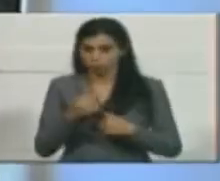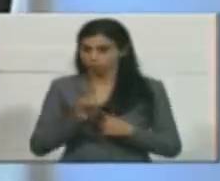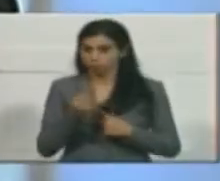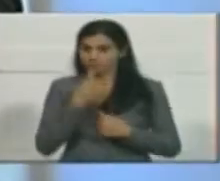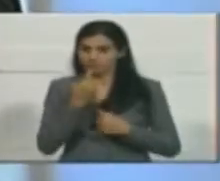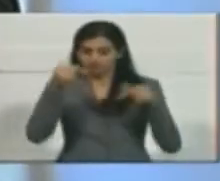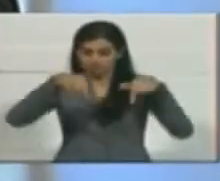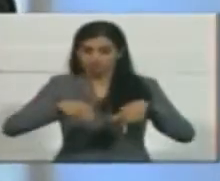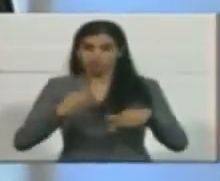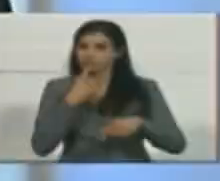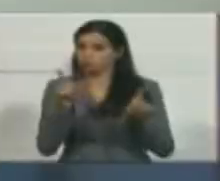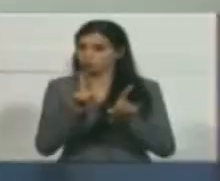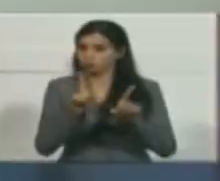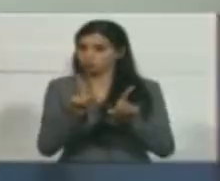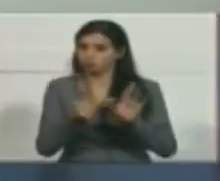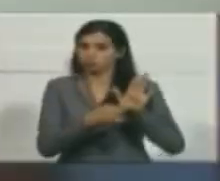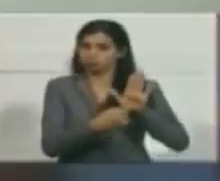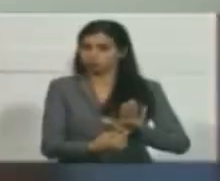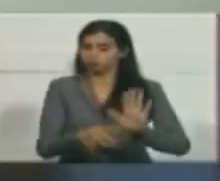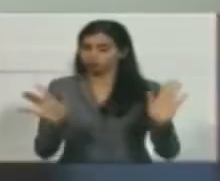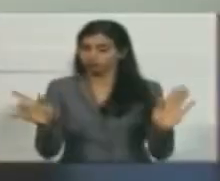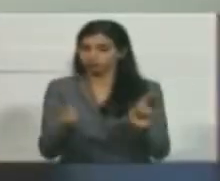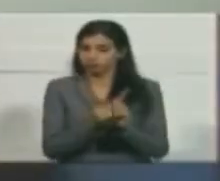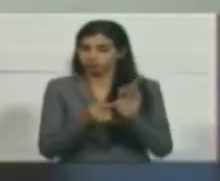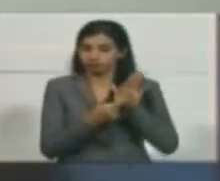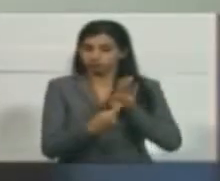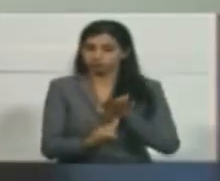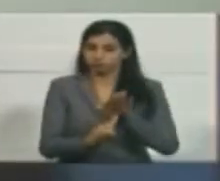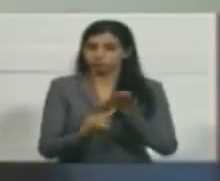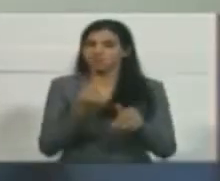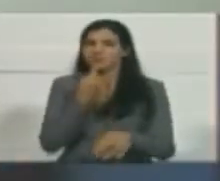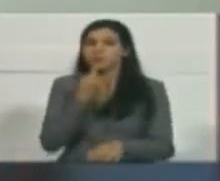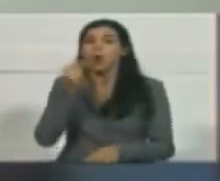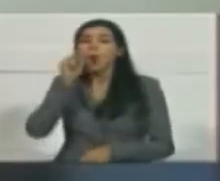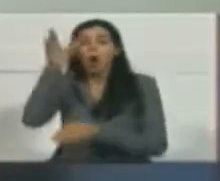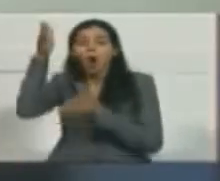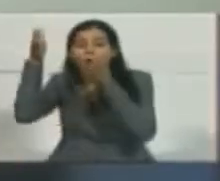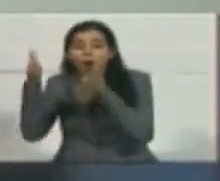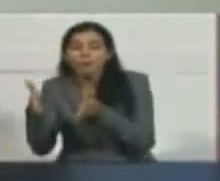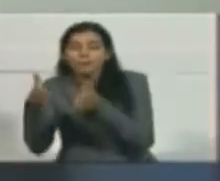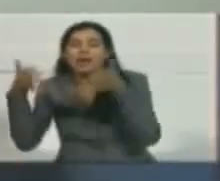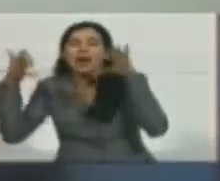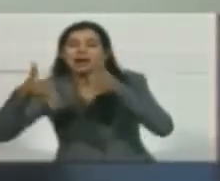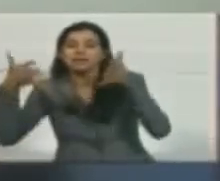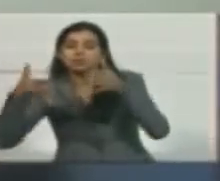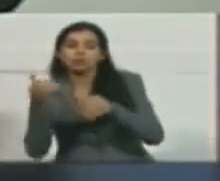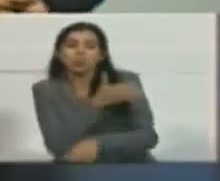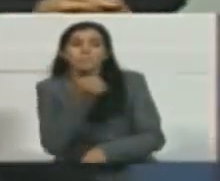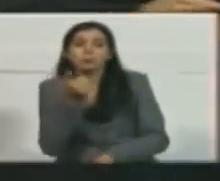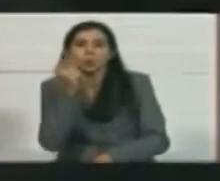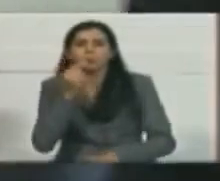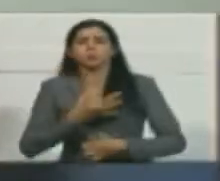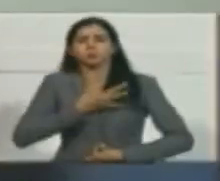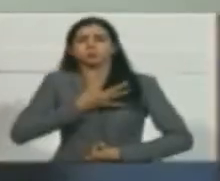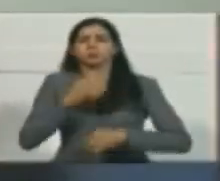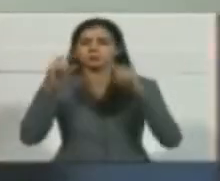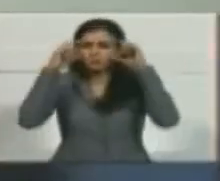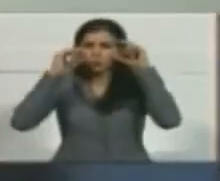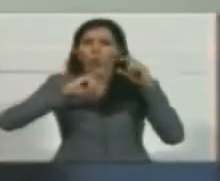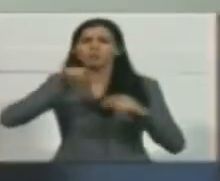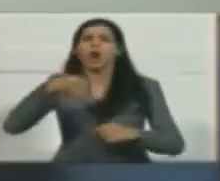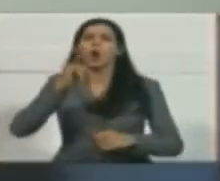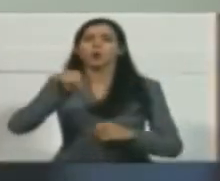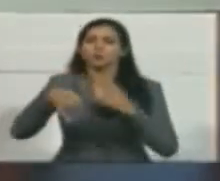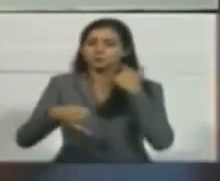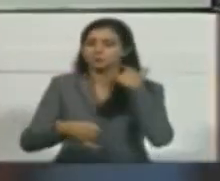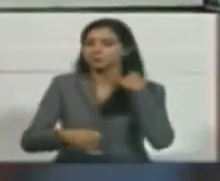nosotros, reportamos lo planteado por el asesor de la MUT, JJ Rendón. Vean esto. Nosotros no